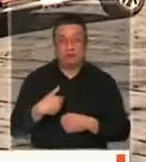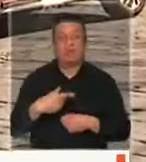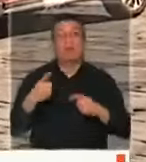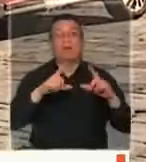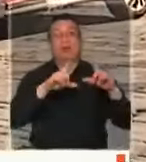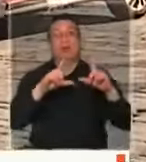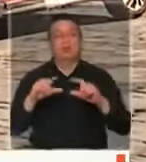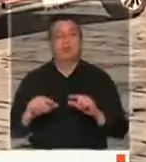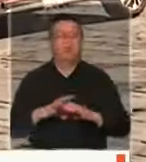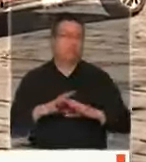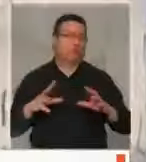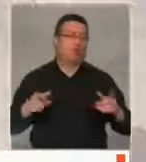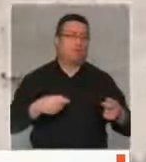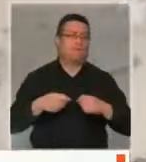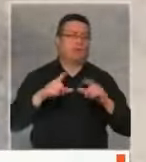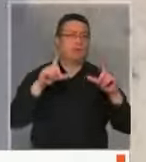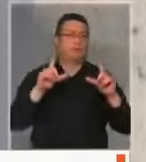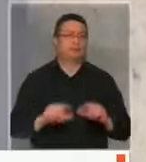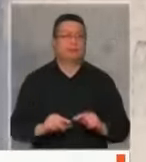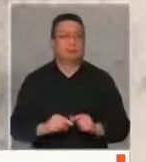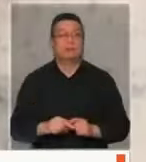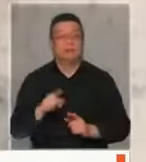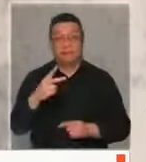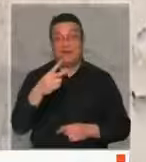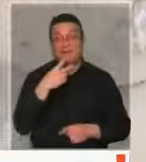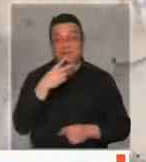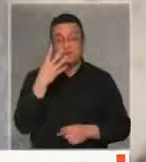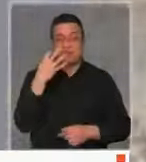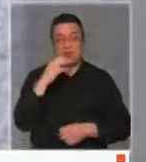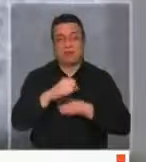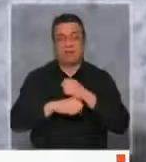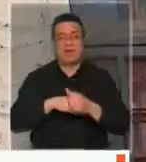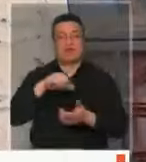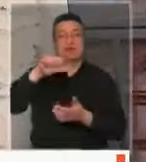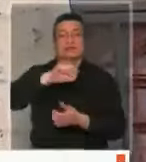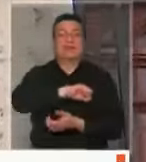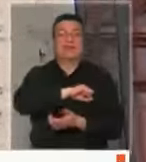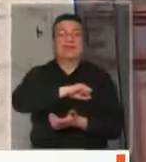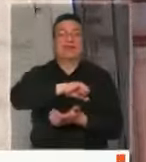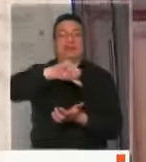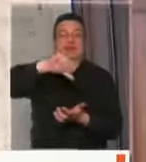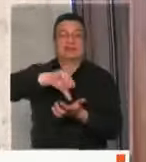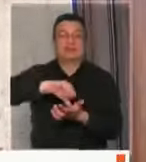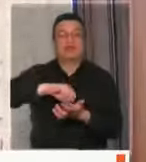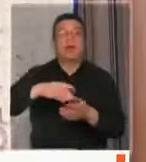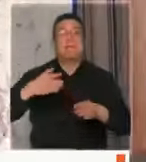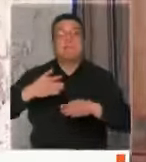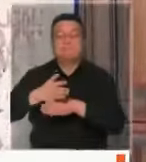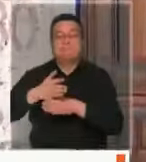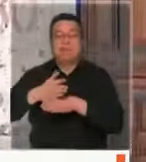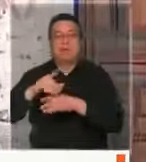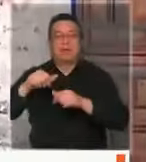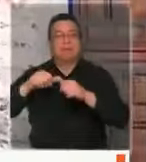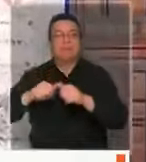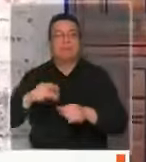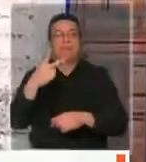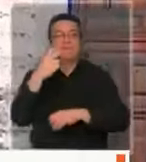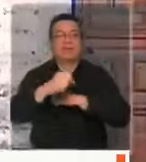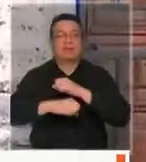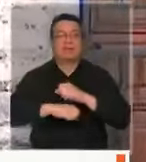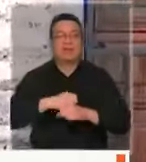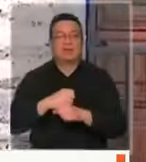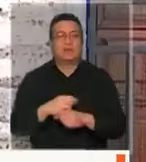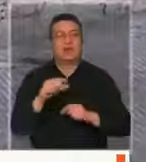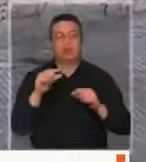mejorarla, mucho. José vive hace 40 años en Santiago Centro. Tiene su tienda de maderas hace 20. Es uno de los